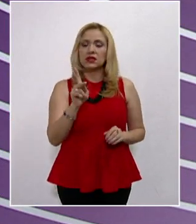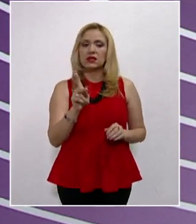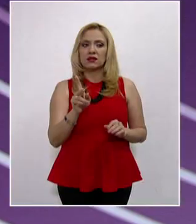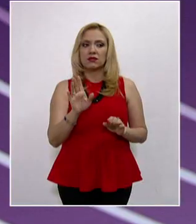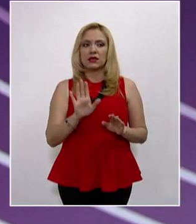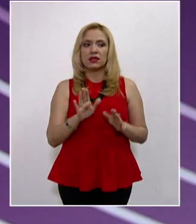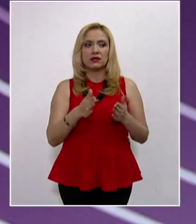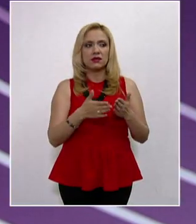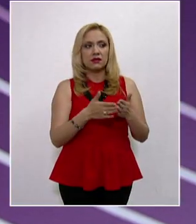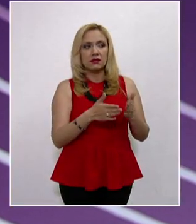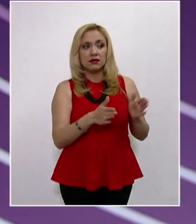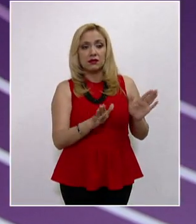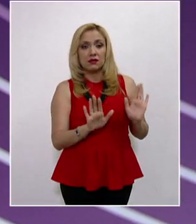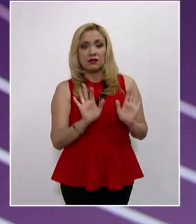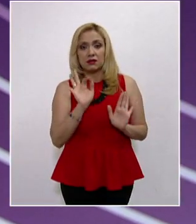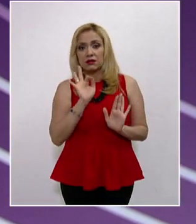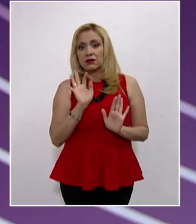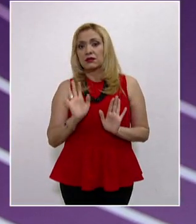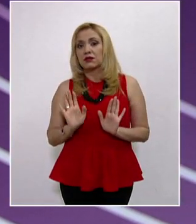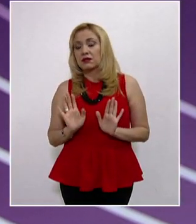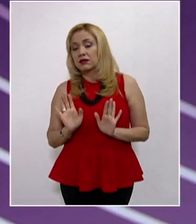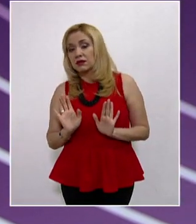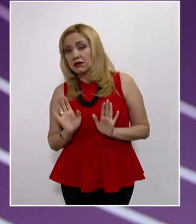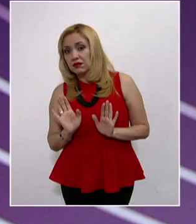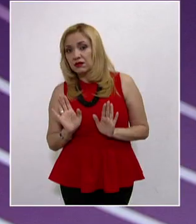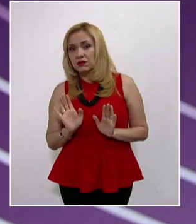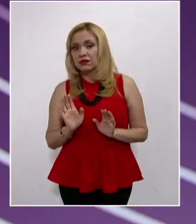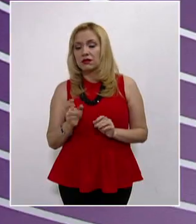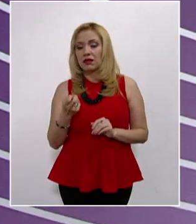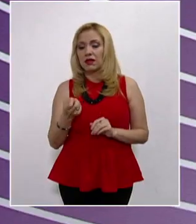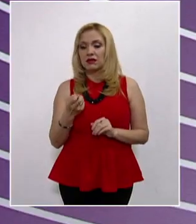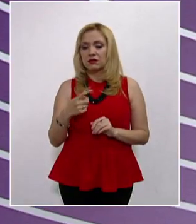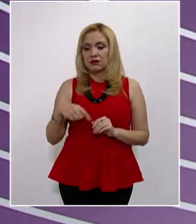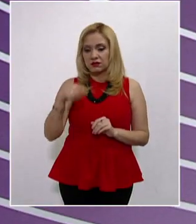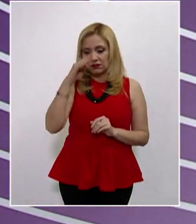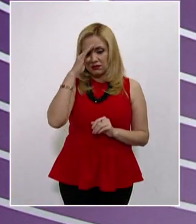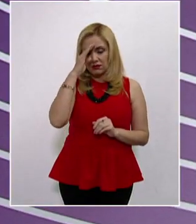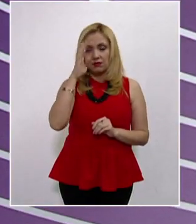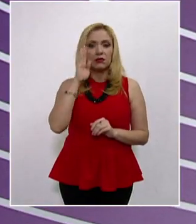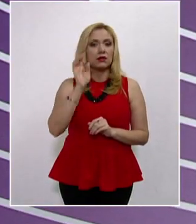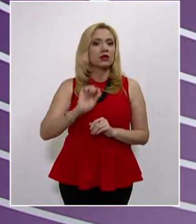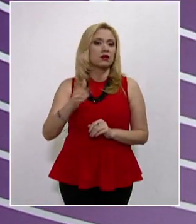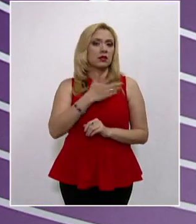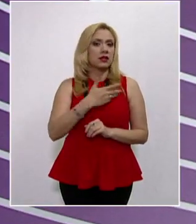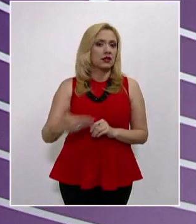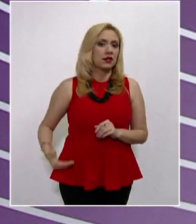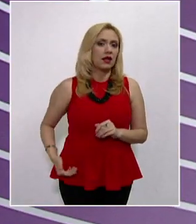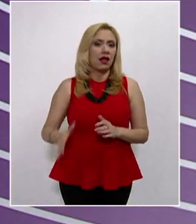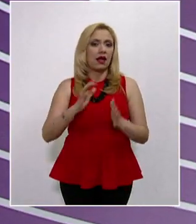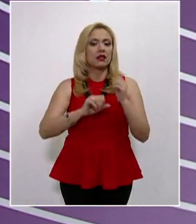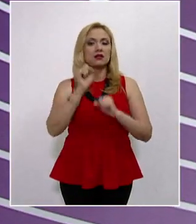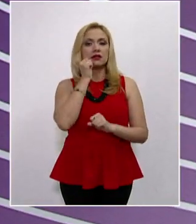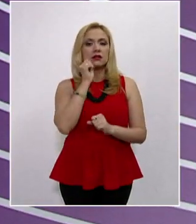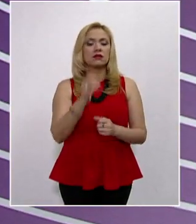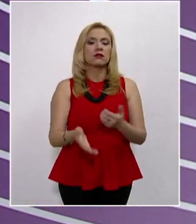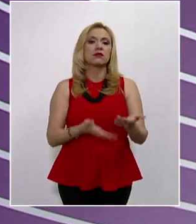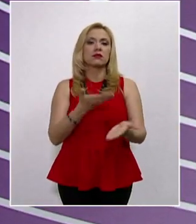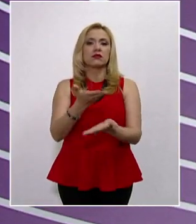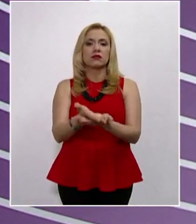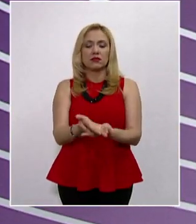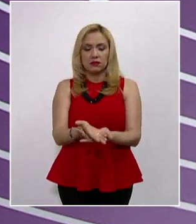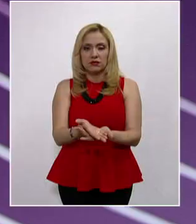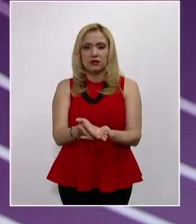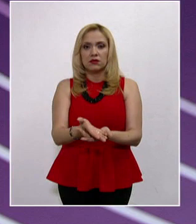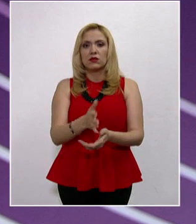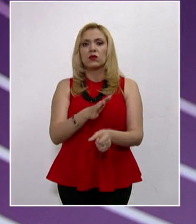puerta, ¿no? Como nos mencionaba Arturo. En esta lógica, el ministro presidente Arturo Saldívar presenta un voto